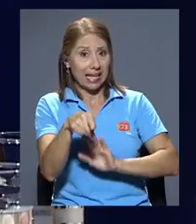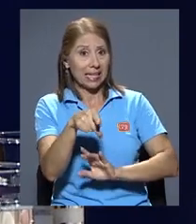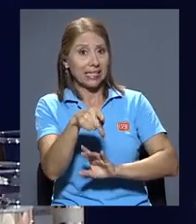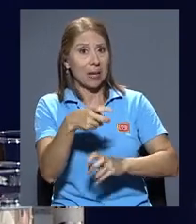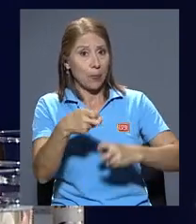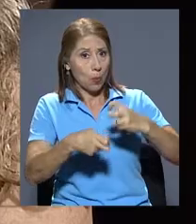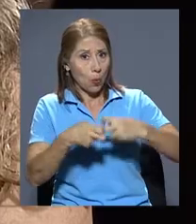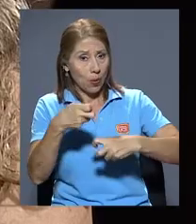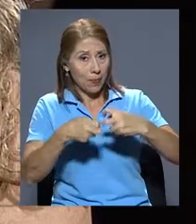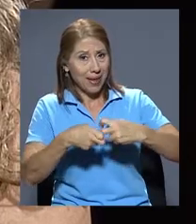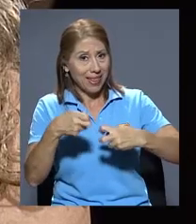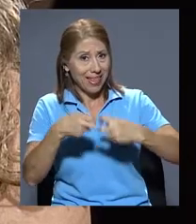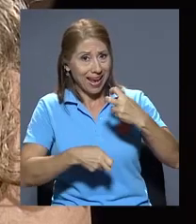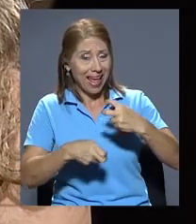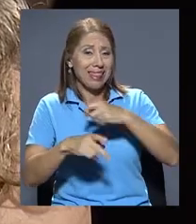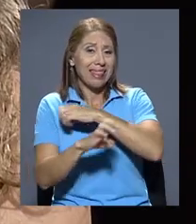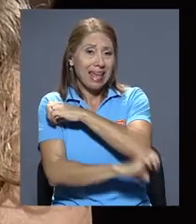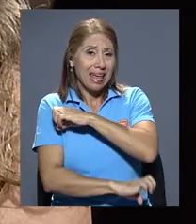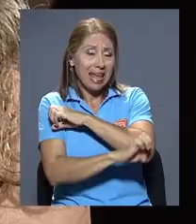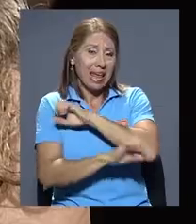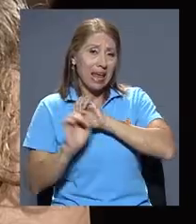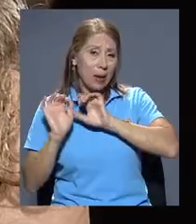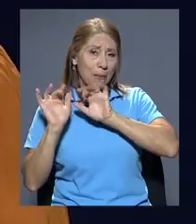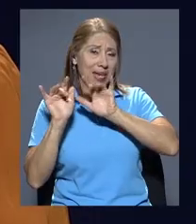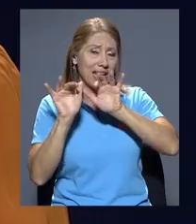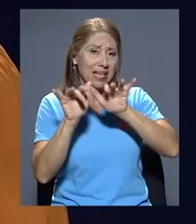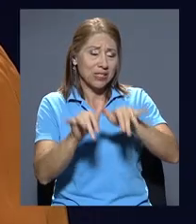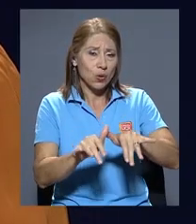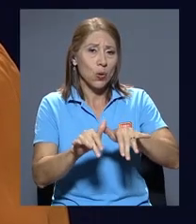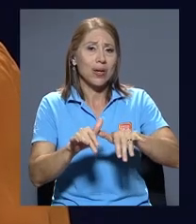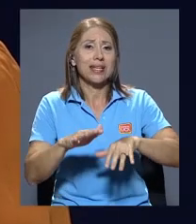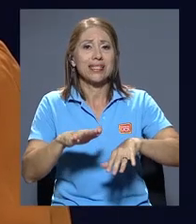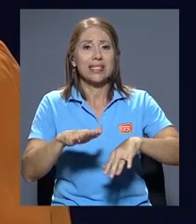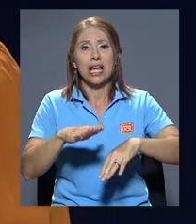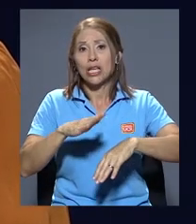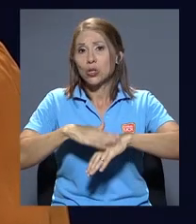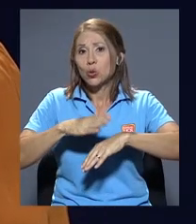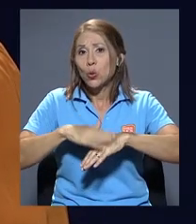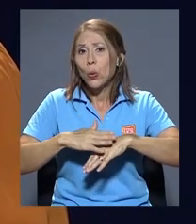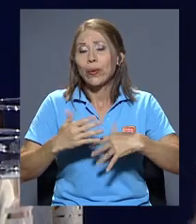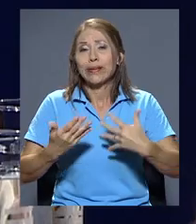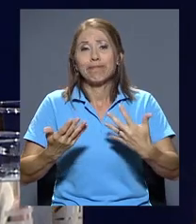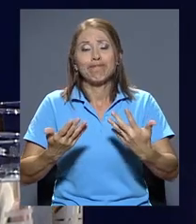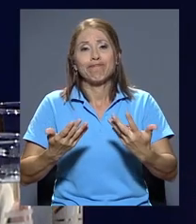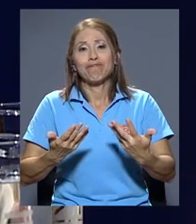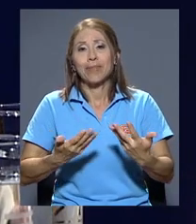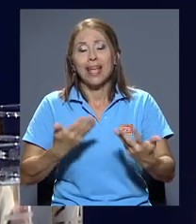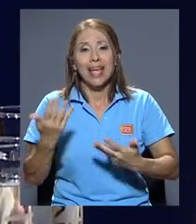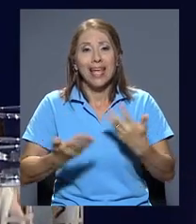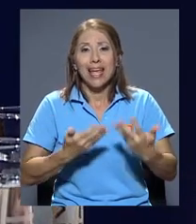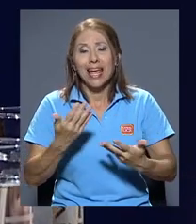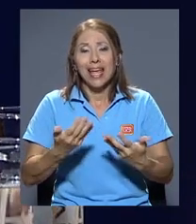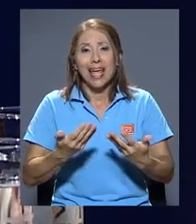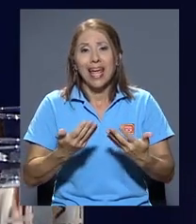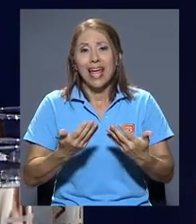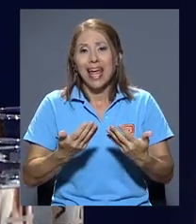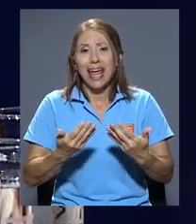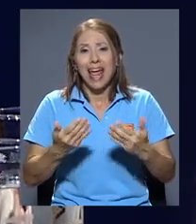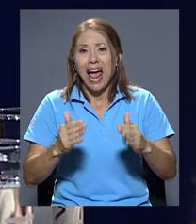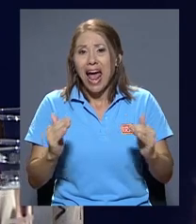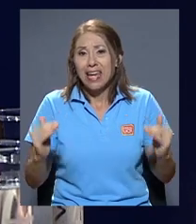problemática, ¿verdad?, de las migraciones y del crecimiento a nivel mundial de los